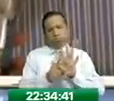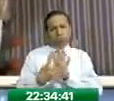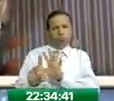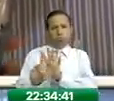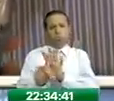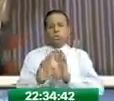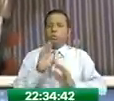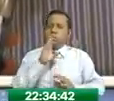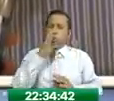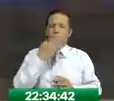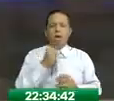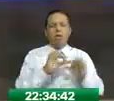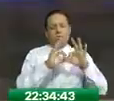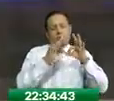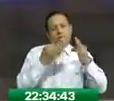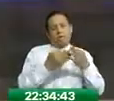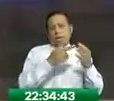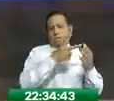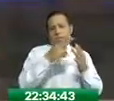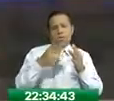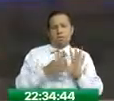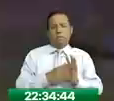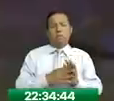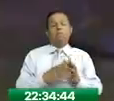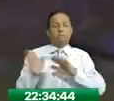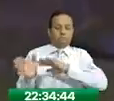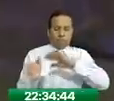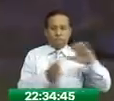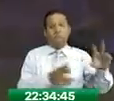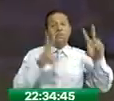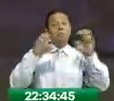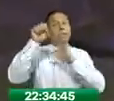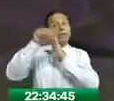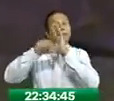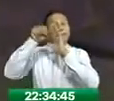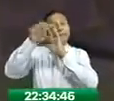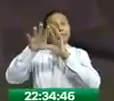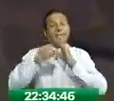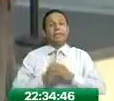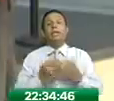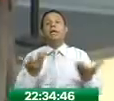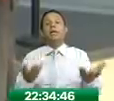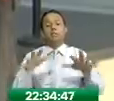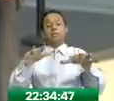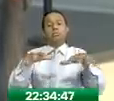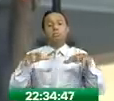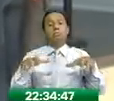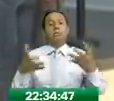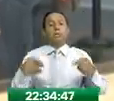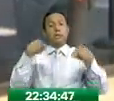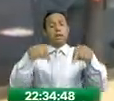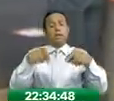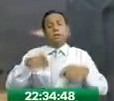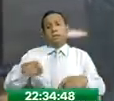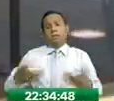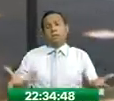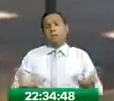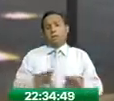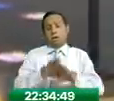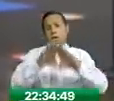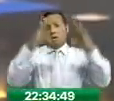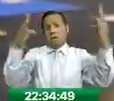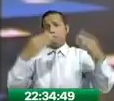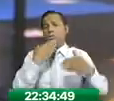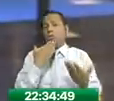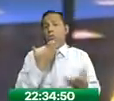preferimos que sean familias, ¿no? Y en los cines ocurre algo muy similar, pues los encargados de estos sitios de mayor demanda también